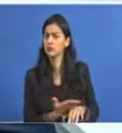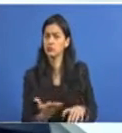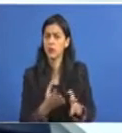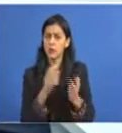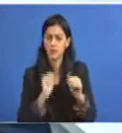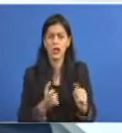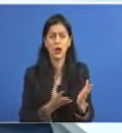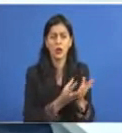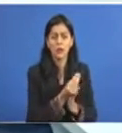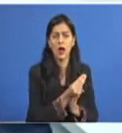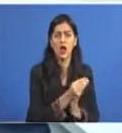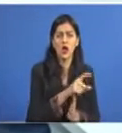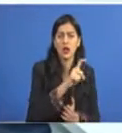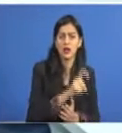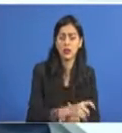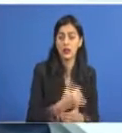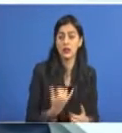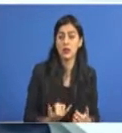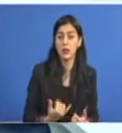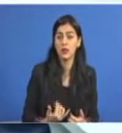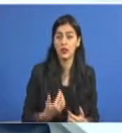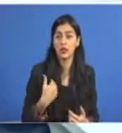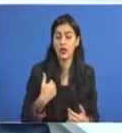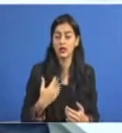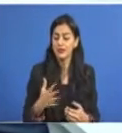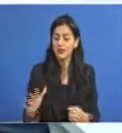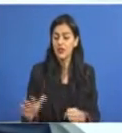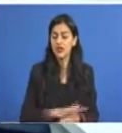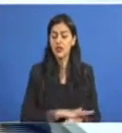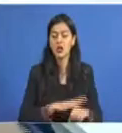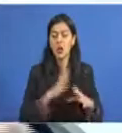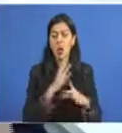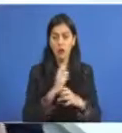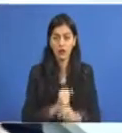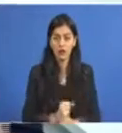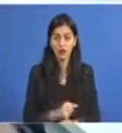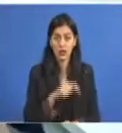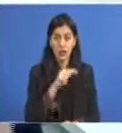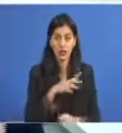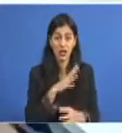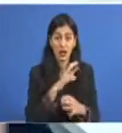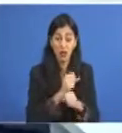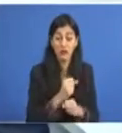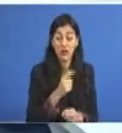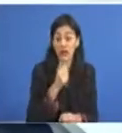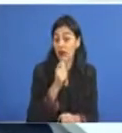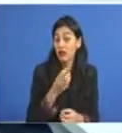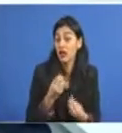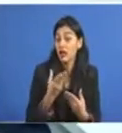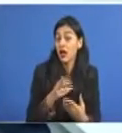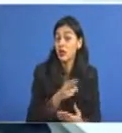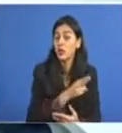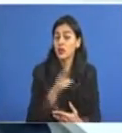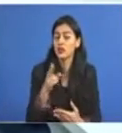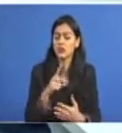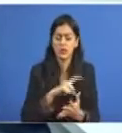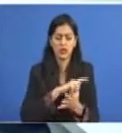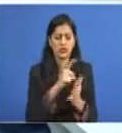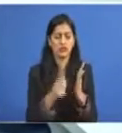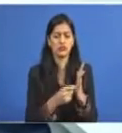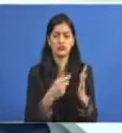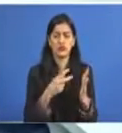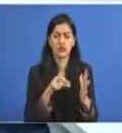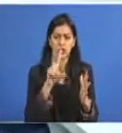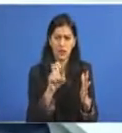lo que necesita en ese momento es tener la suficiente confianza. Esta confianza se la damos con todos estos temas y estos puntos que le hemos acabado de